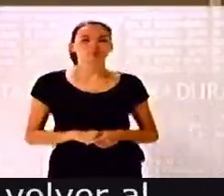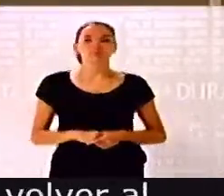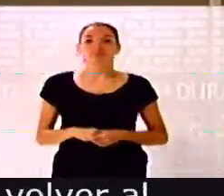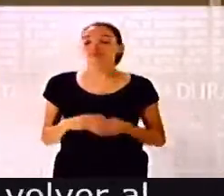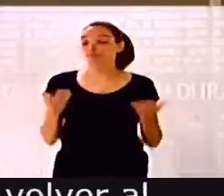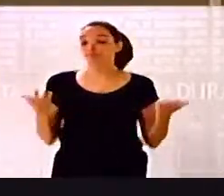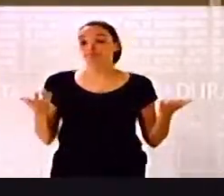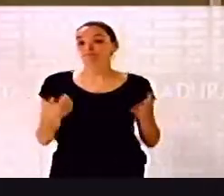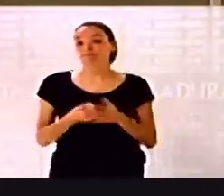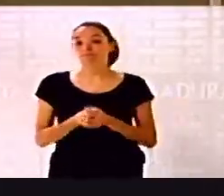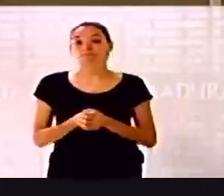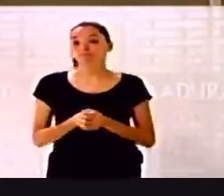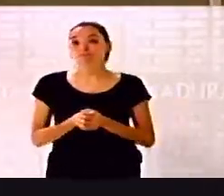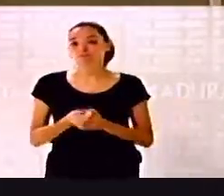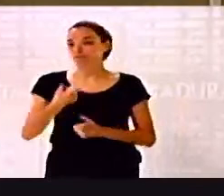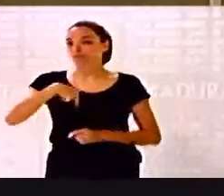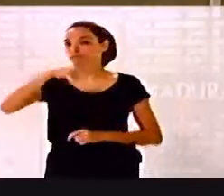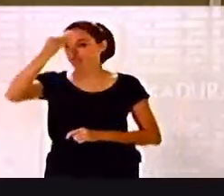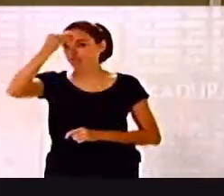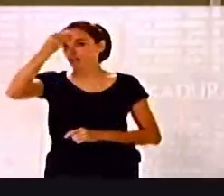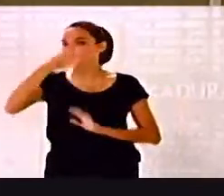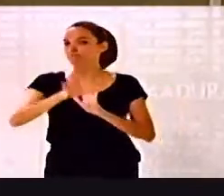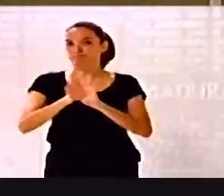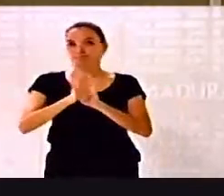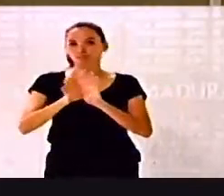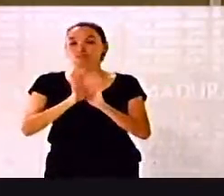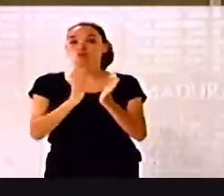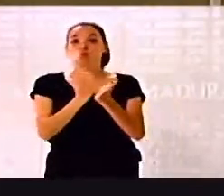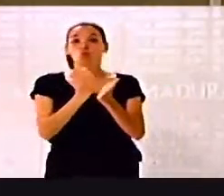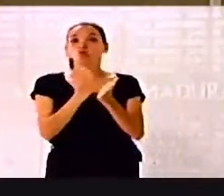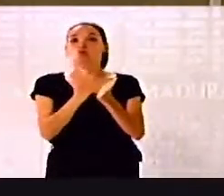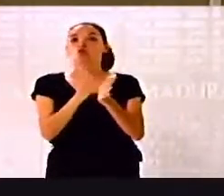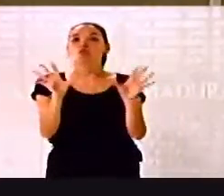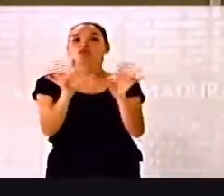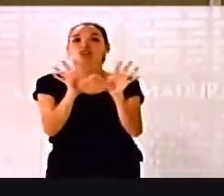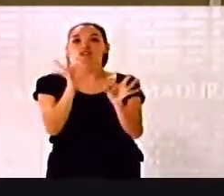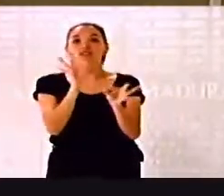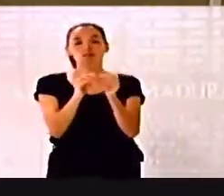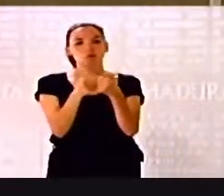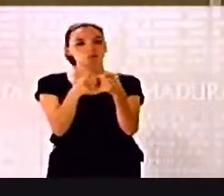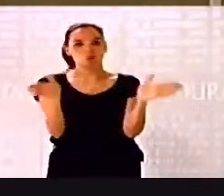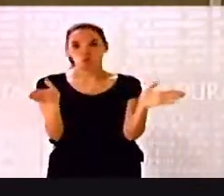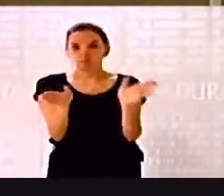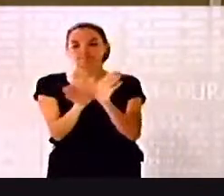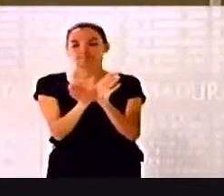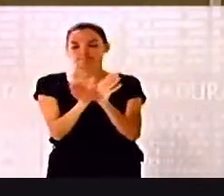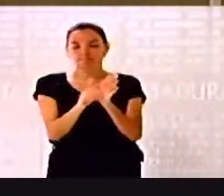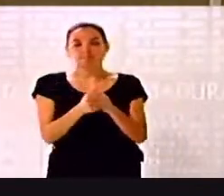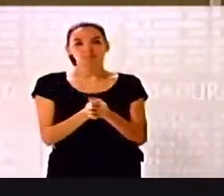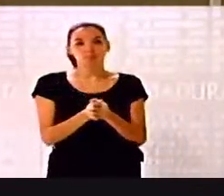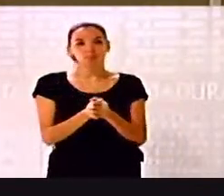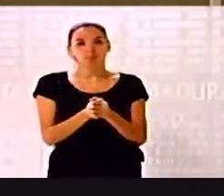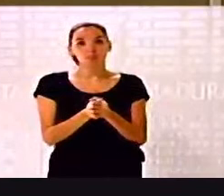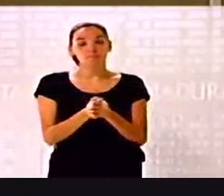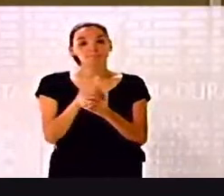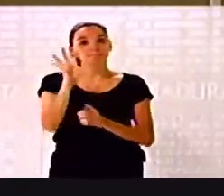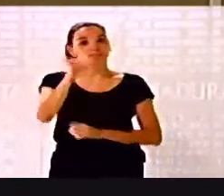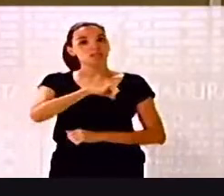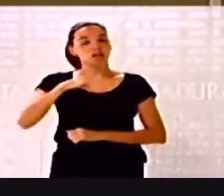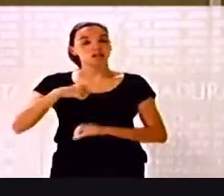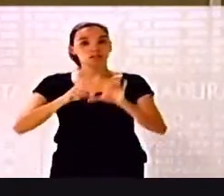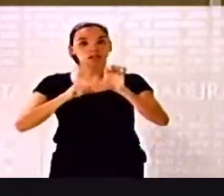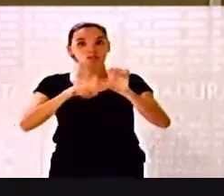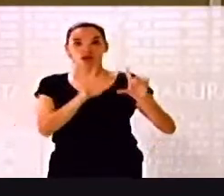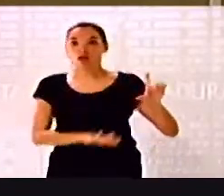Seguimos con la idea de que el curso es presencial el 10 de septiembre. La incidencia global del ámbito de la Comunidad Autónoma de